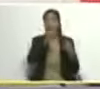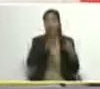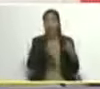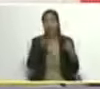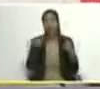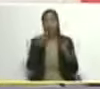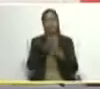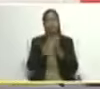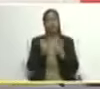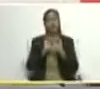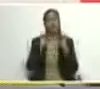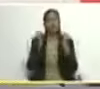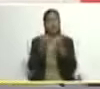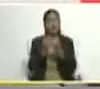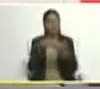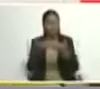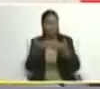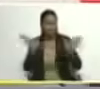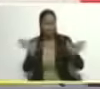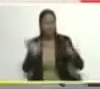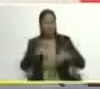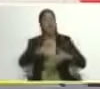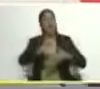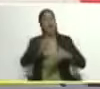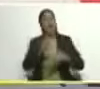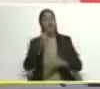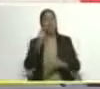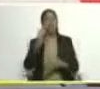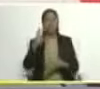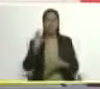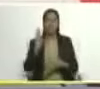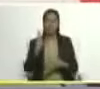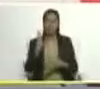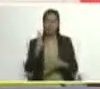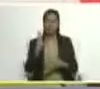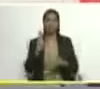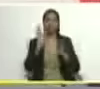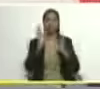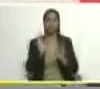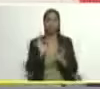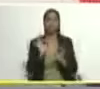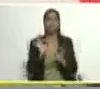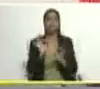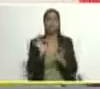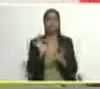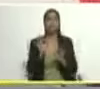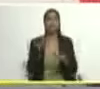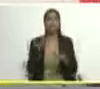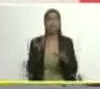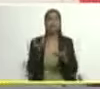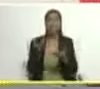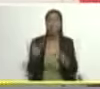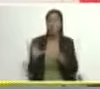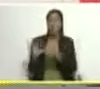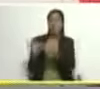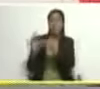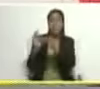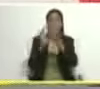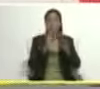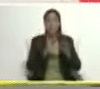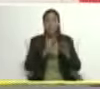cooperación y desarrollo, ALBA TSP, para hacer una ofensiva multilateral